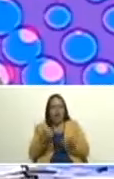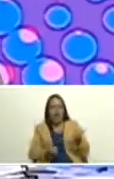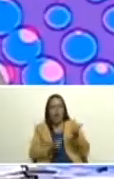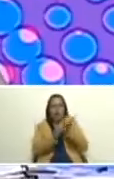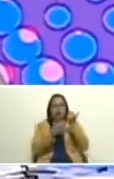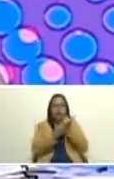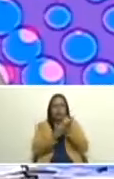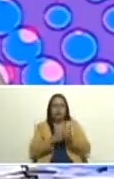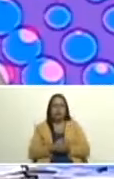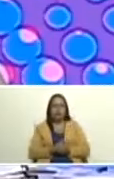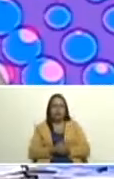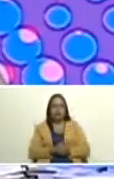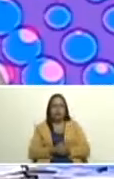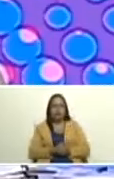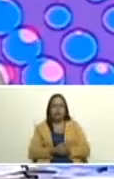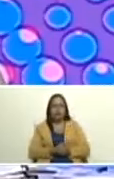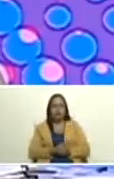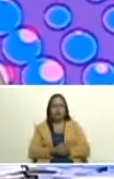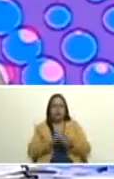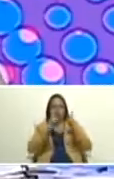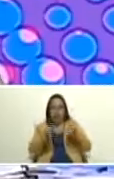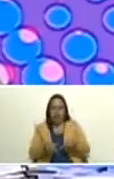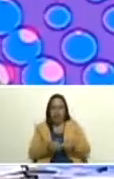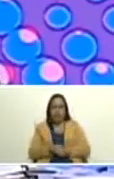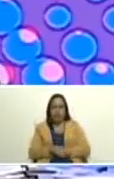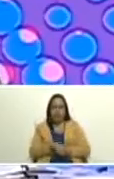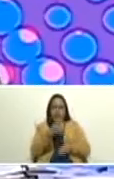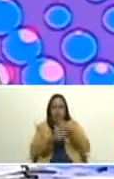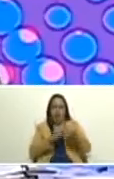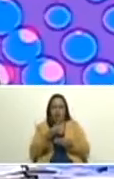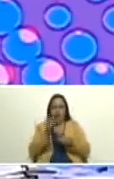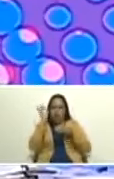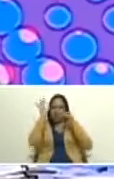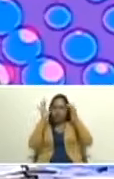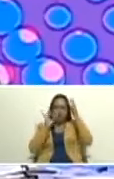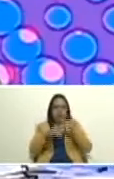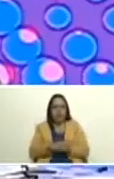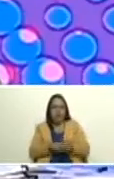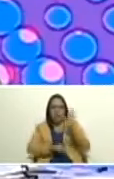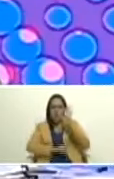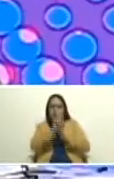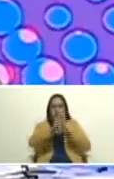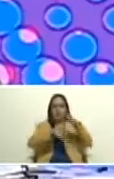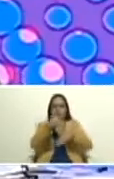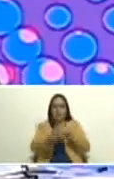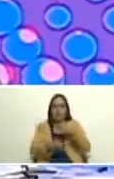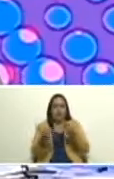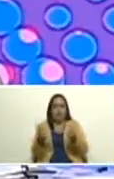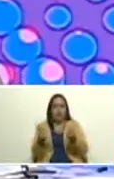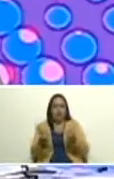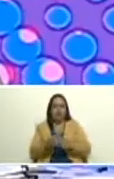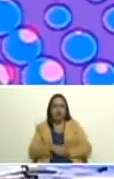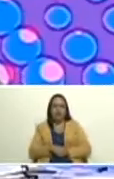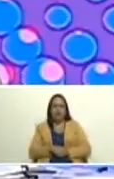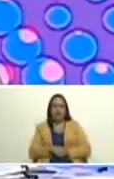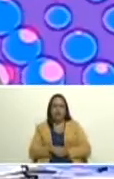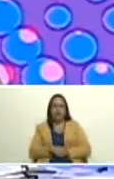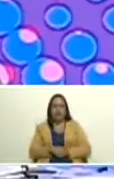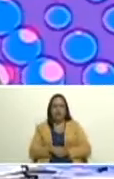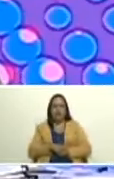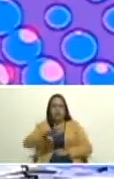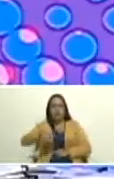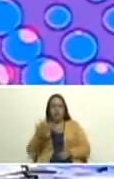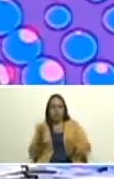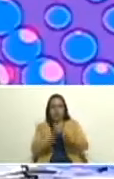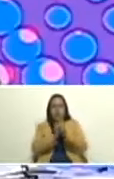respaldadas y disparen su creatividad y el desarrollo de sus proyectos económicos. Para la